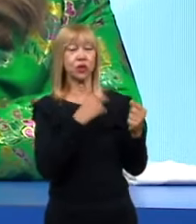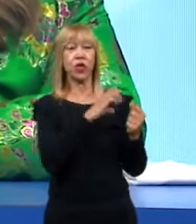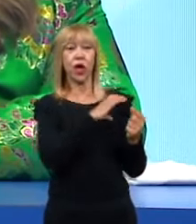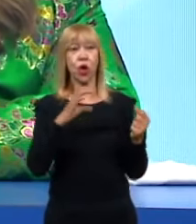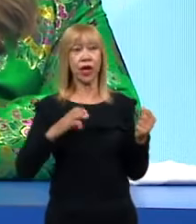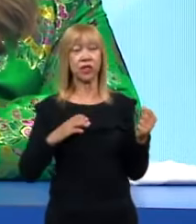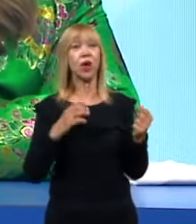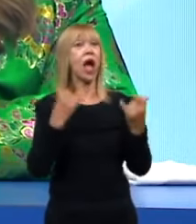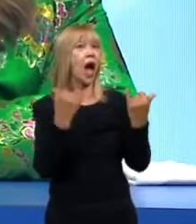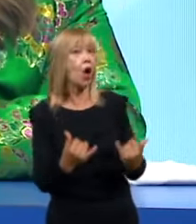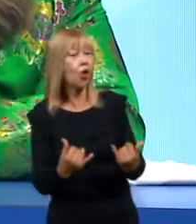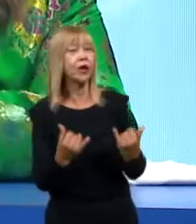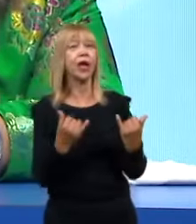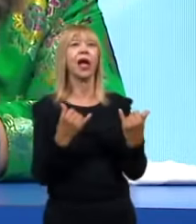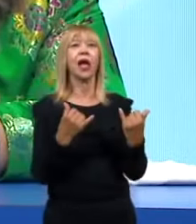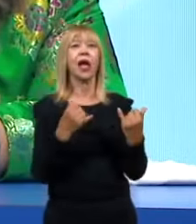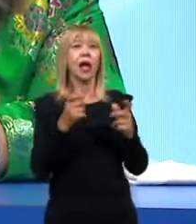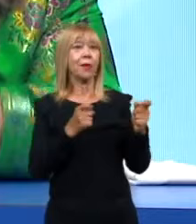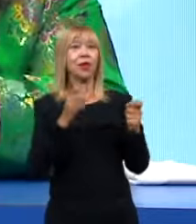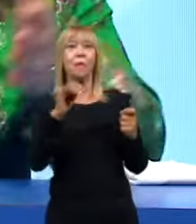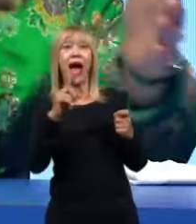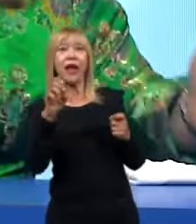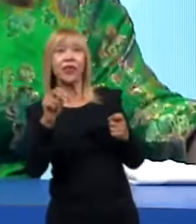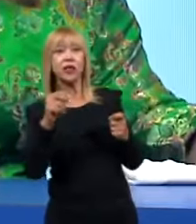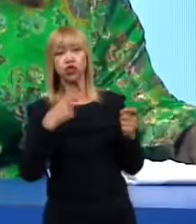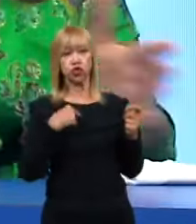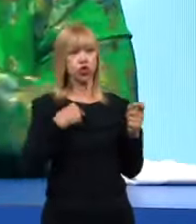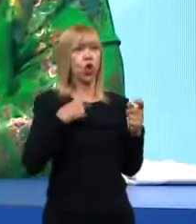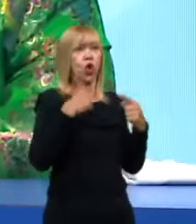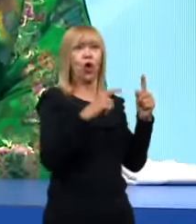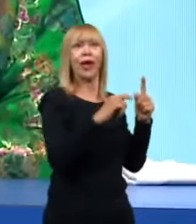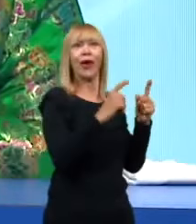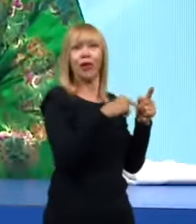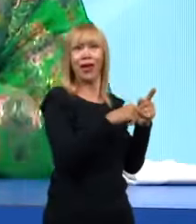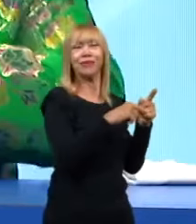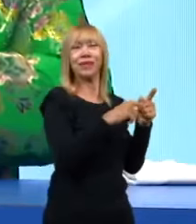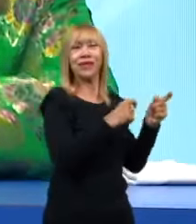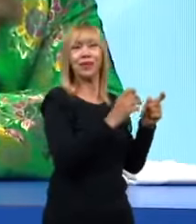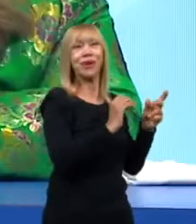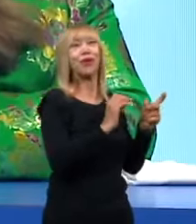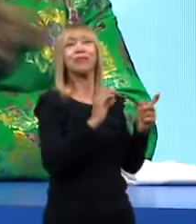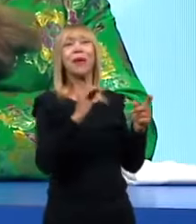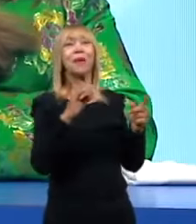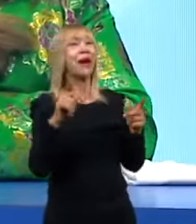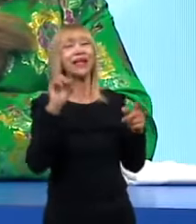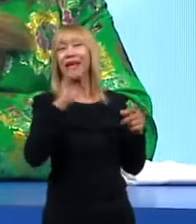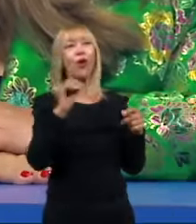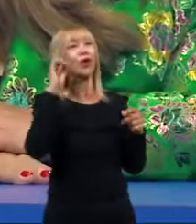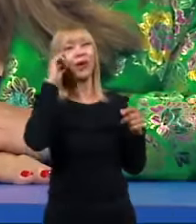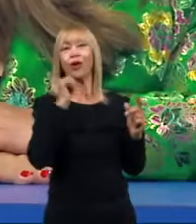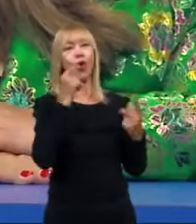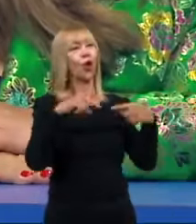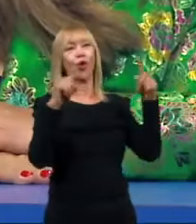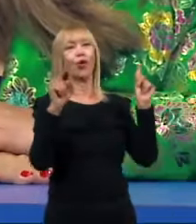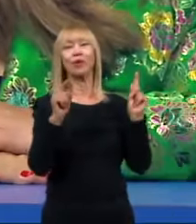Ahora, eso pues la administración Biden no lo logró. Uh-huh. Yo lo logré con la administración Trump y con la administración Biden el gobernador no lo logró. Bueno, dicen